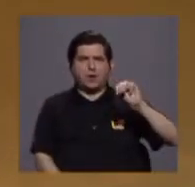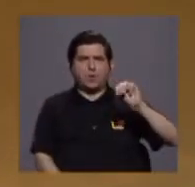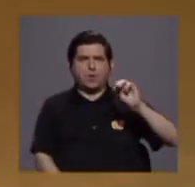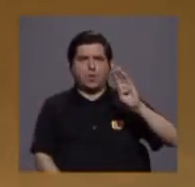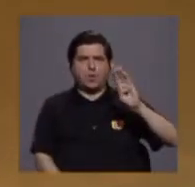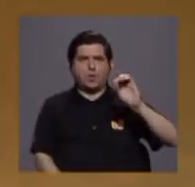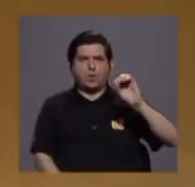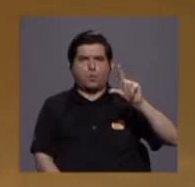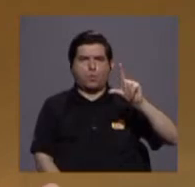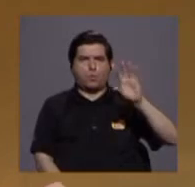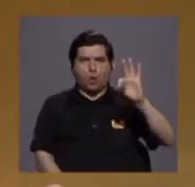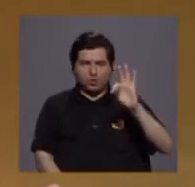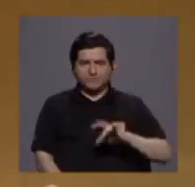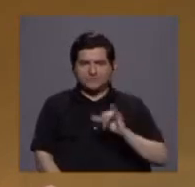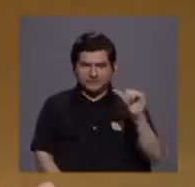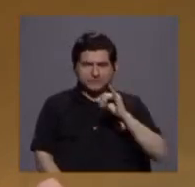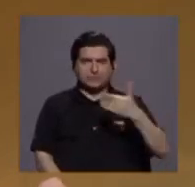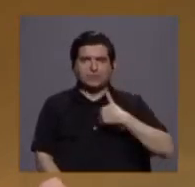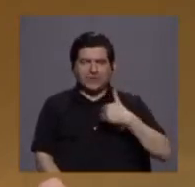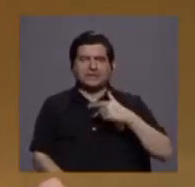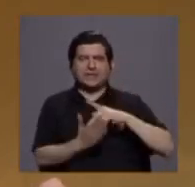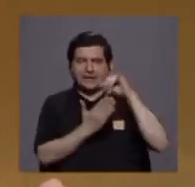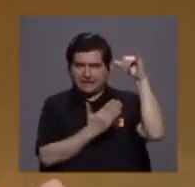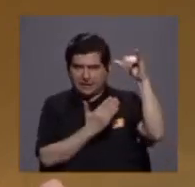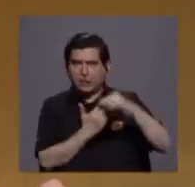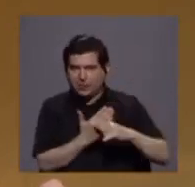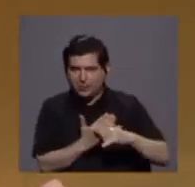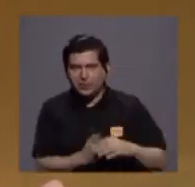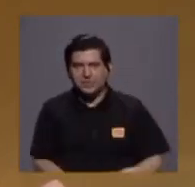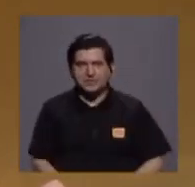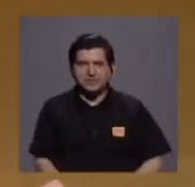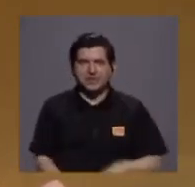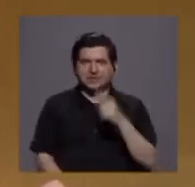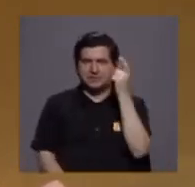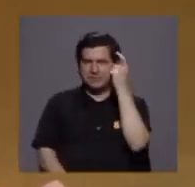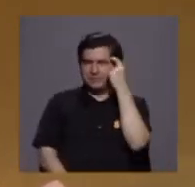Humboldt, posiblemente tiene un proyecto